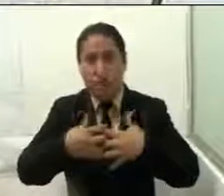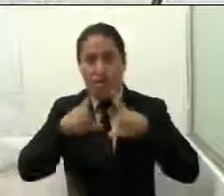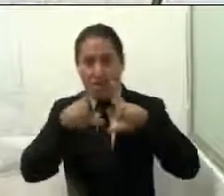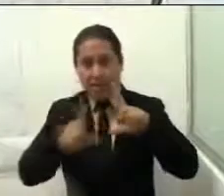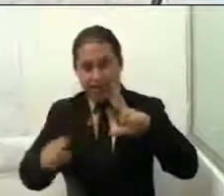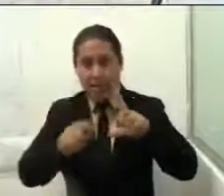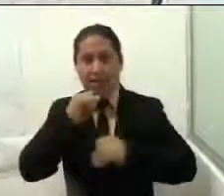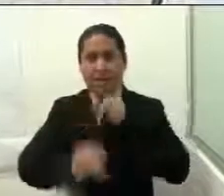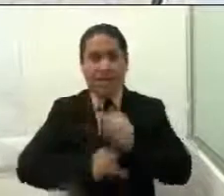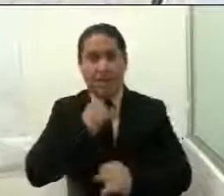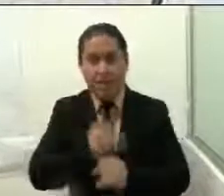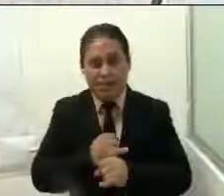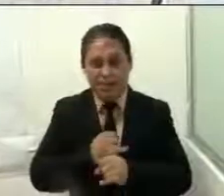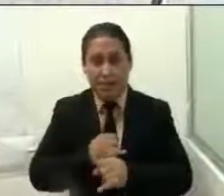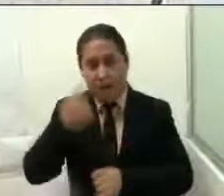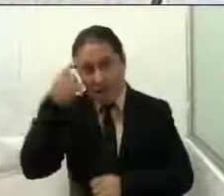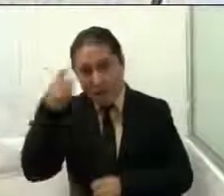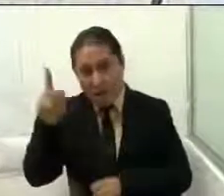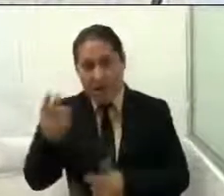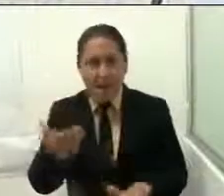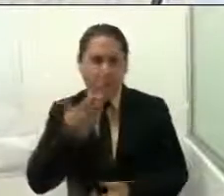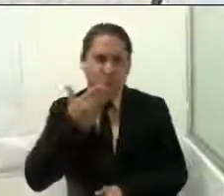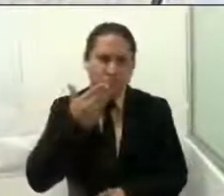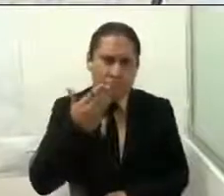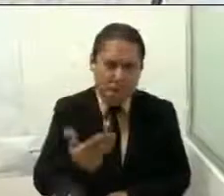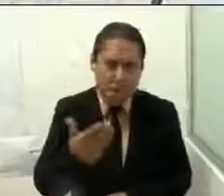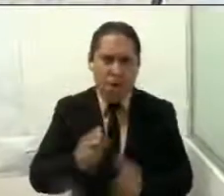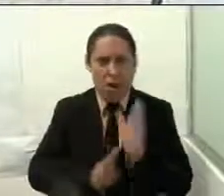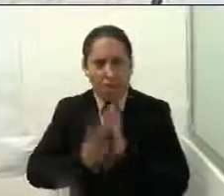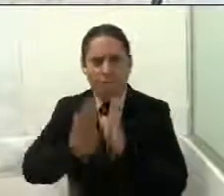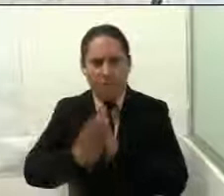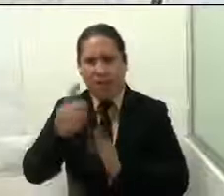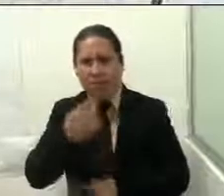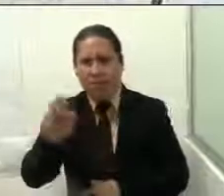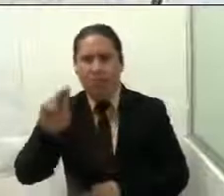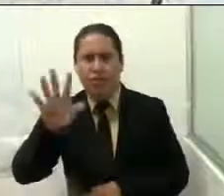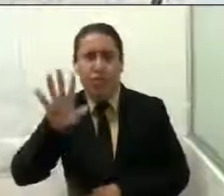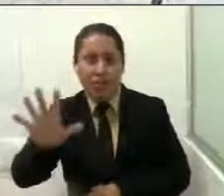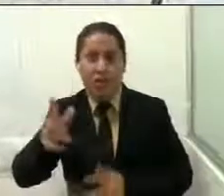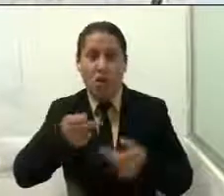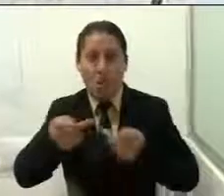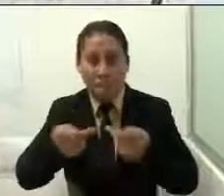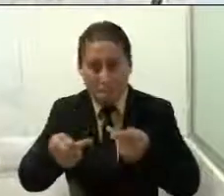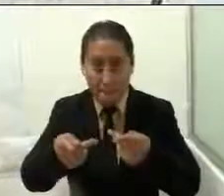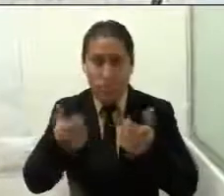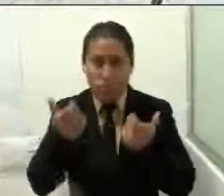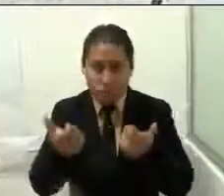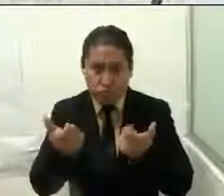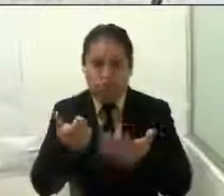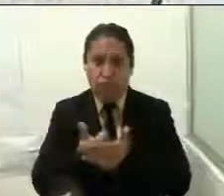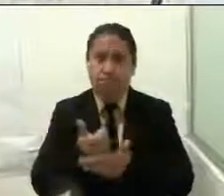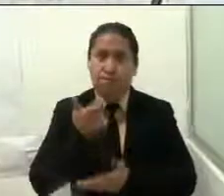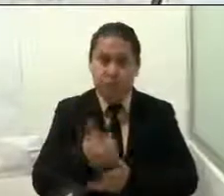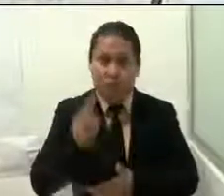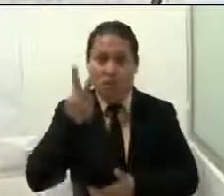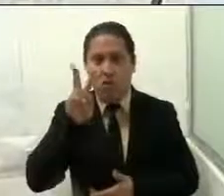internacionales en beneficio de 185 productores con una derrama económica de 2